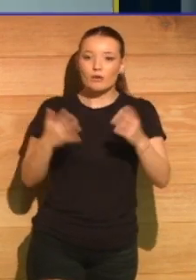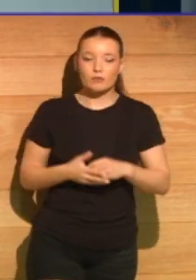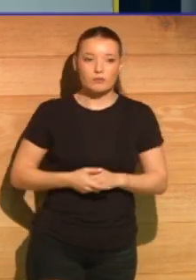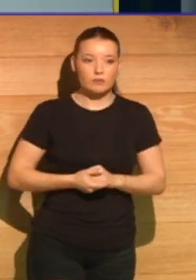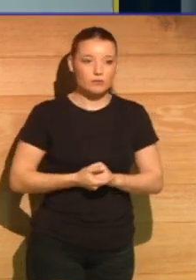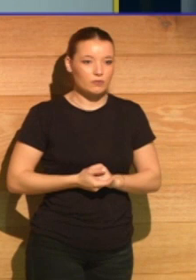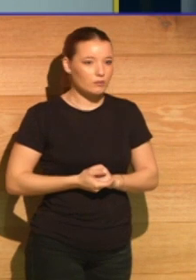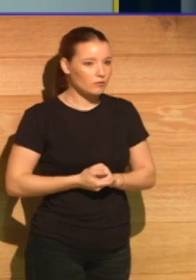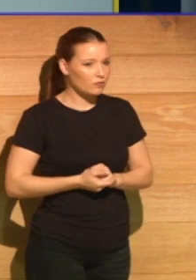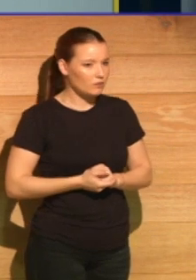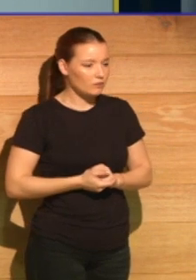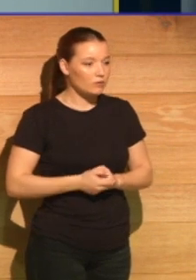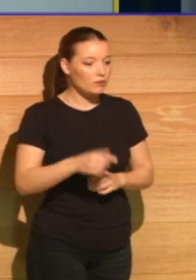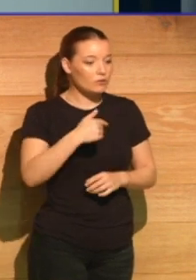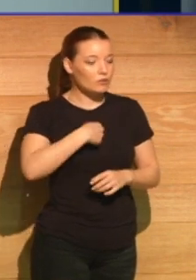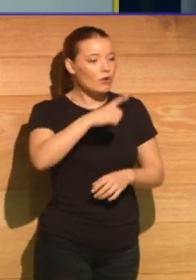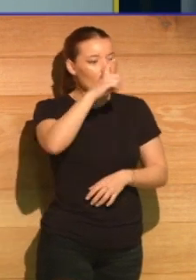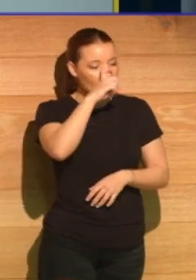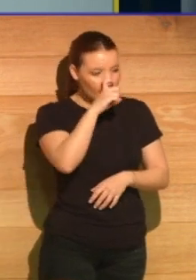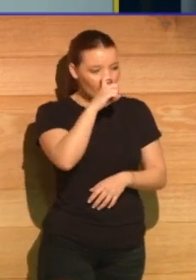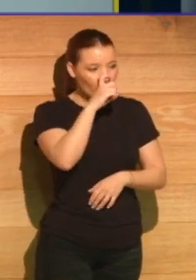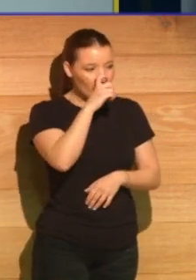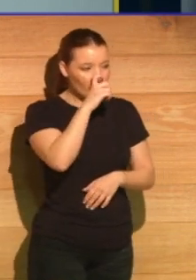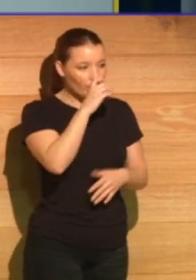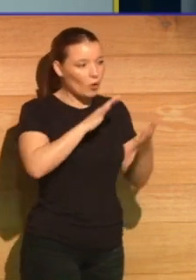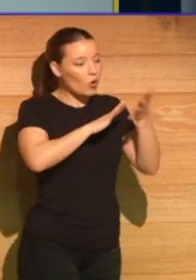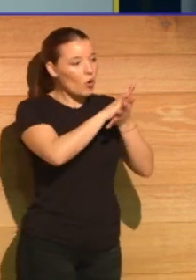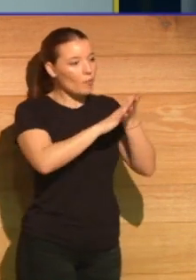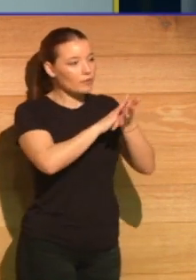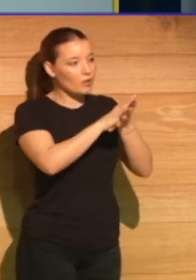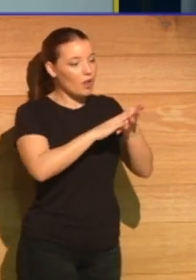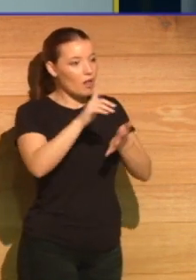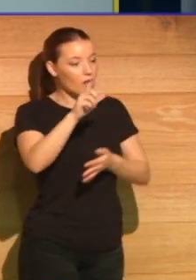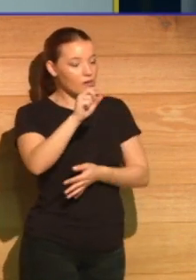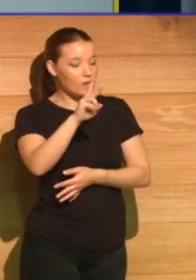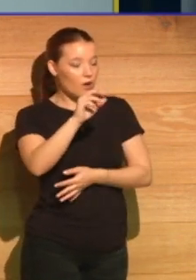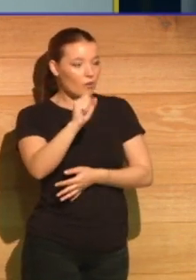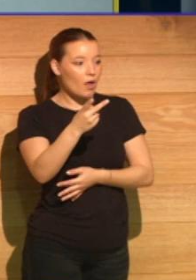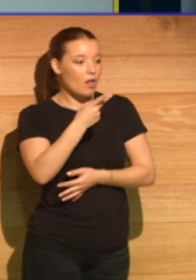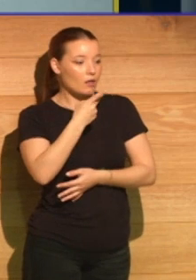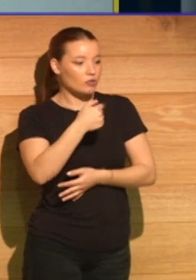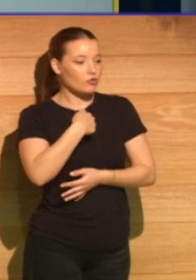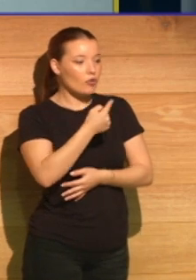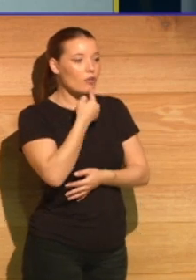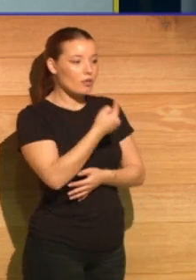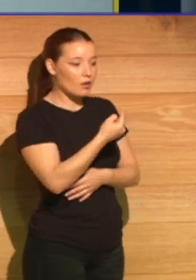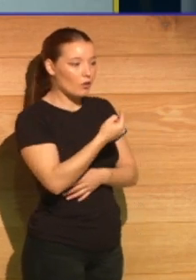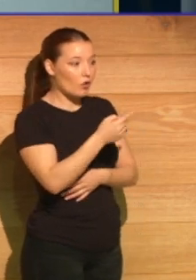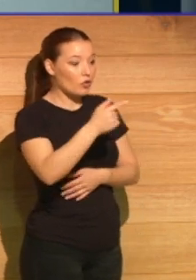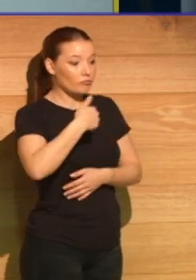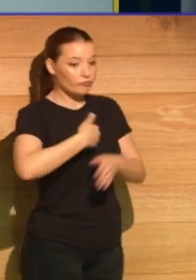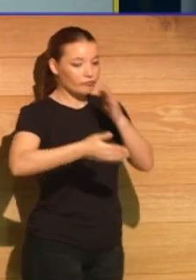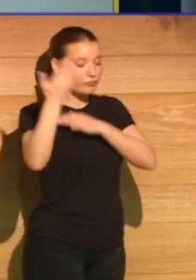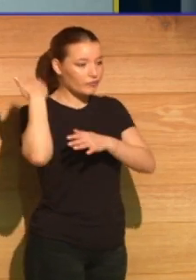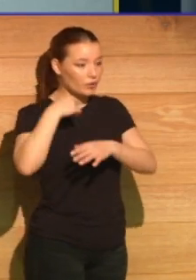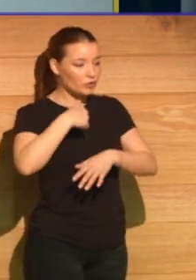a veces me acuerdo de una conversación que teníamos con Laura Morrón, en que le decía que cuando yo estudiaba y